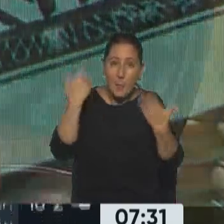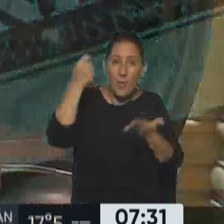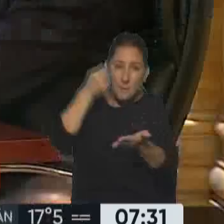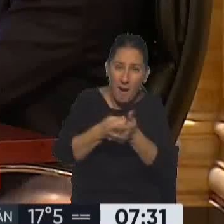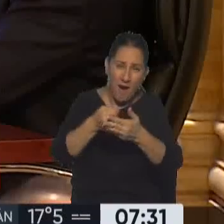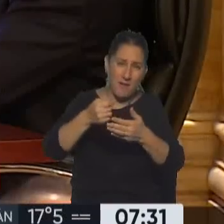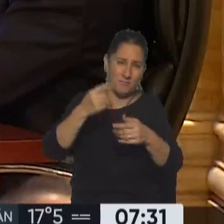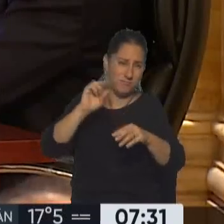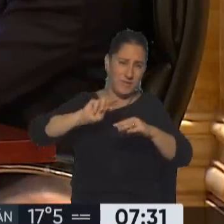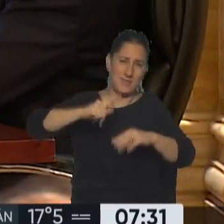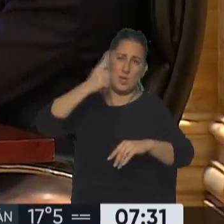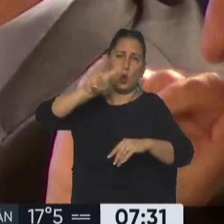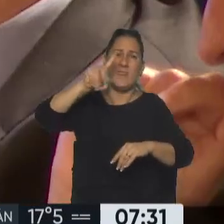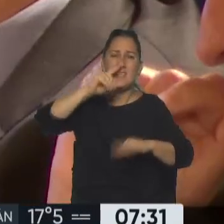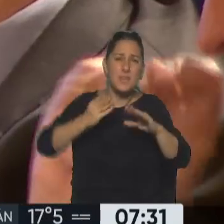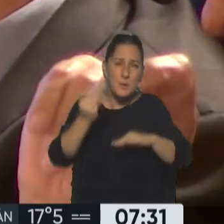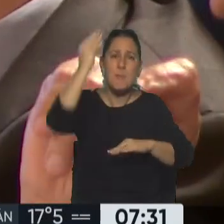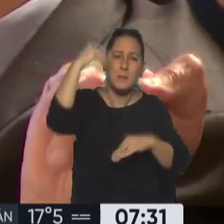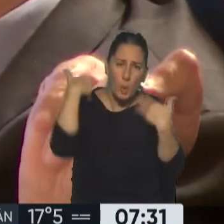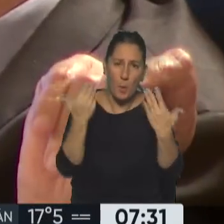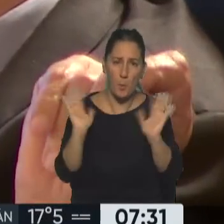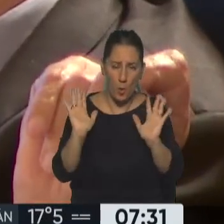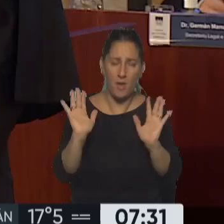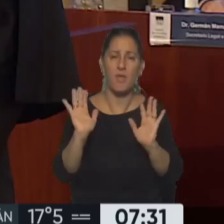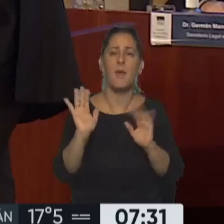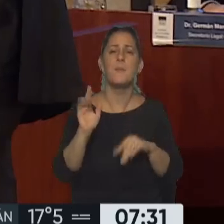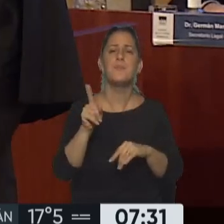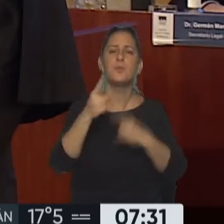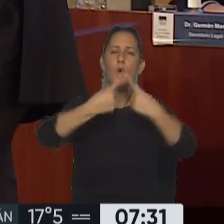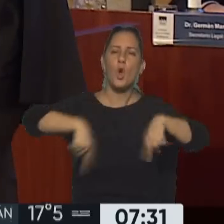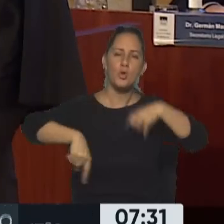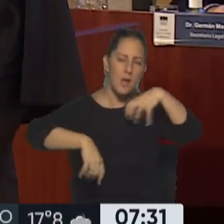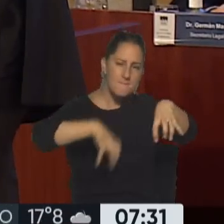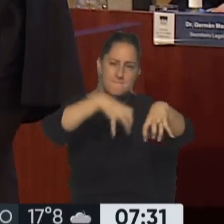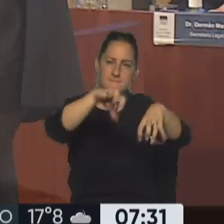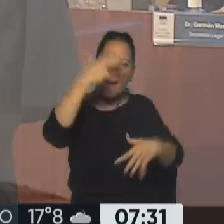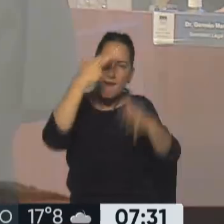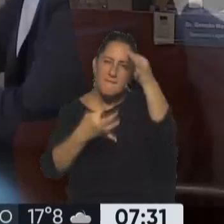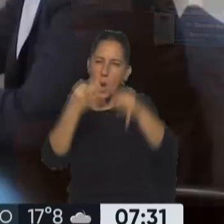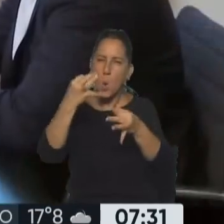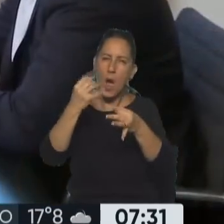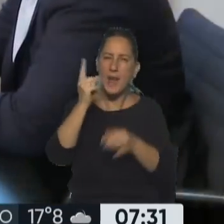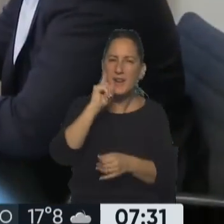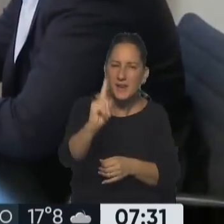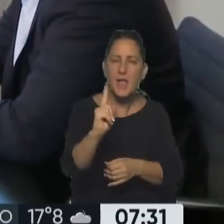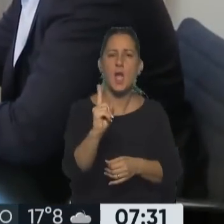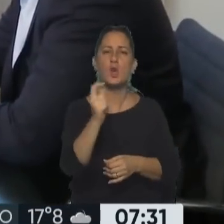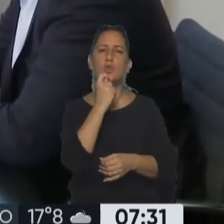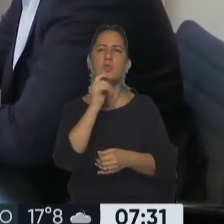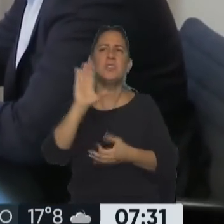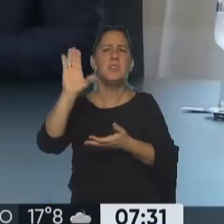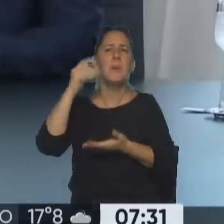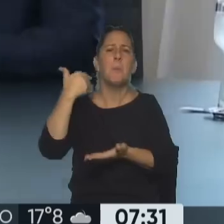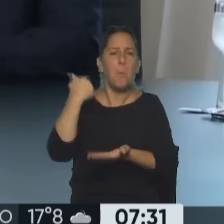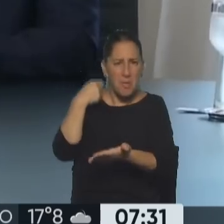Fondo Monetario. Después, las áreas técnicas que les correspondía evaluar este informe para ver qué riesgos había, si la deuda era sostenible y